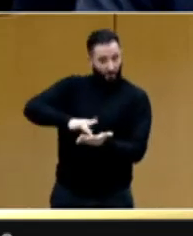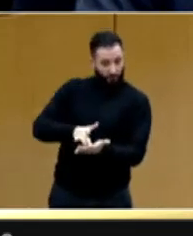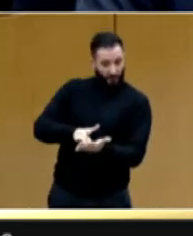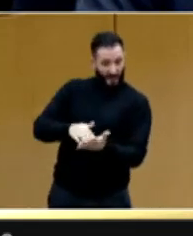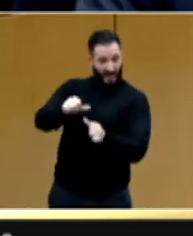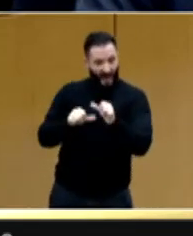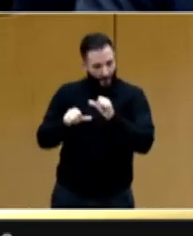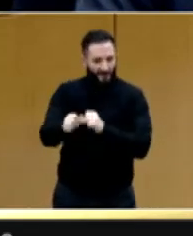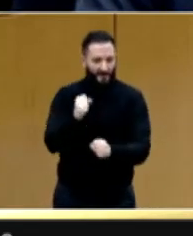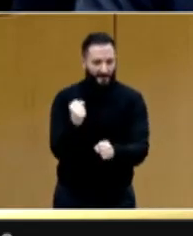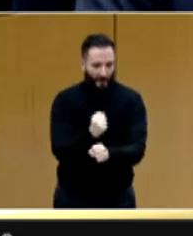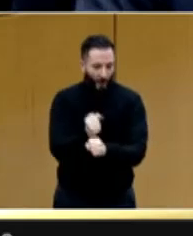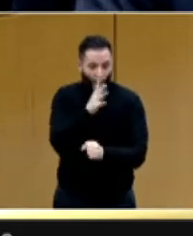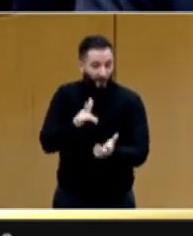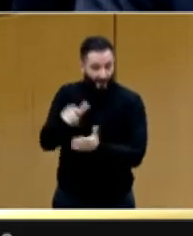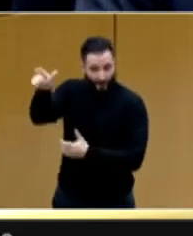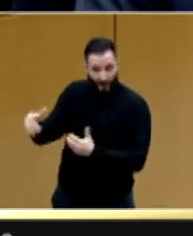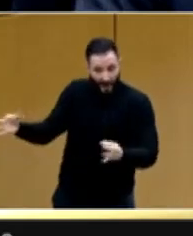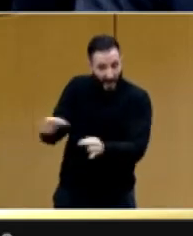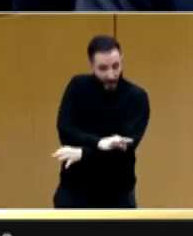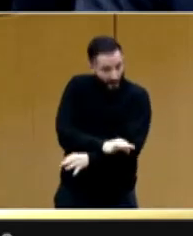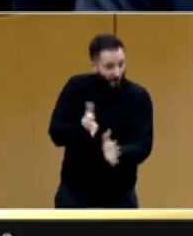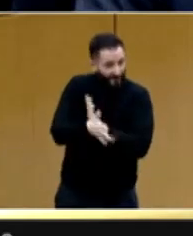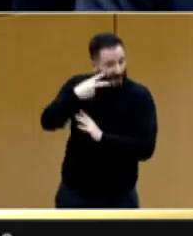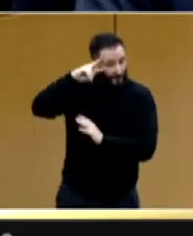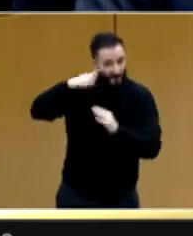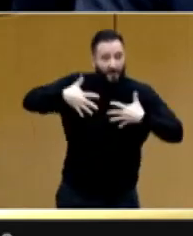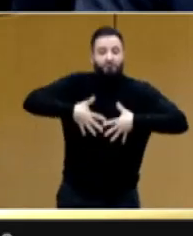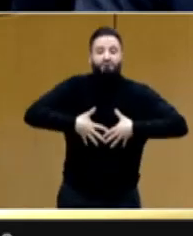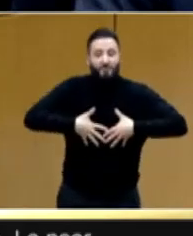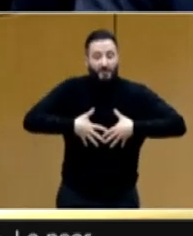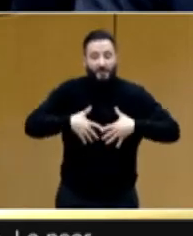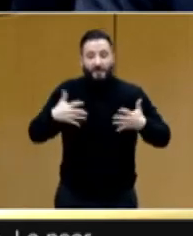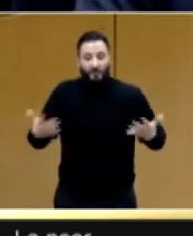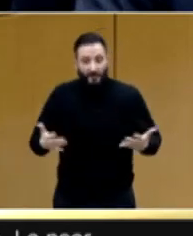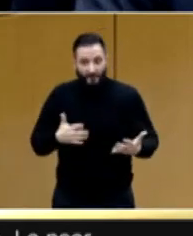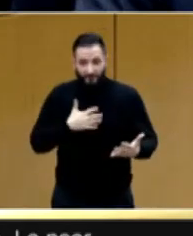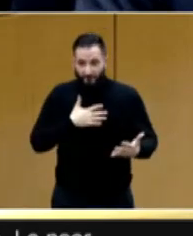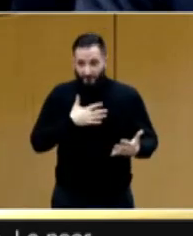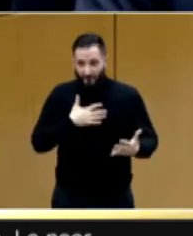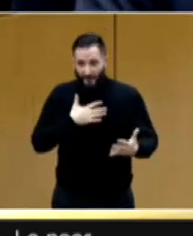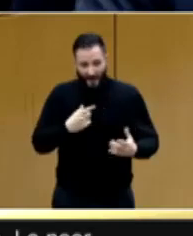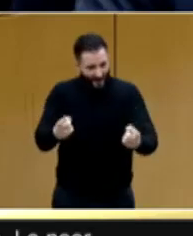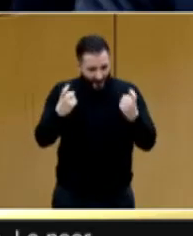trabajamos no el derecho a equivocarse esa es mi experiencia no sé si algunos valdrá pero hay que informarse mucho apoyarse de otros profesionales